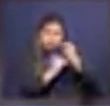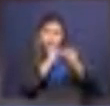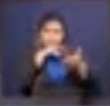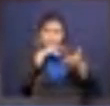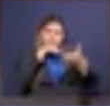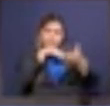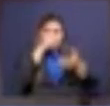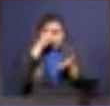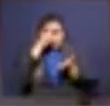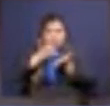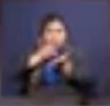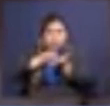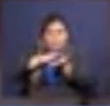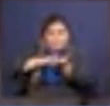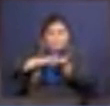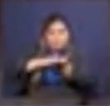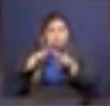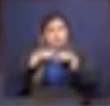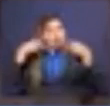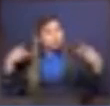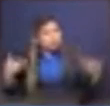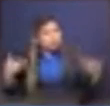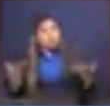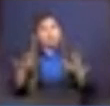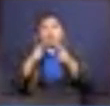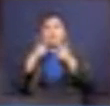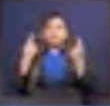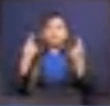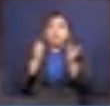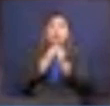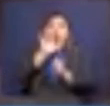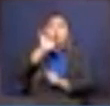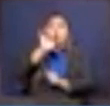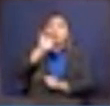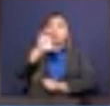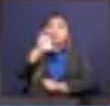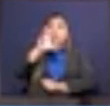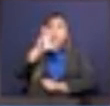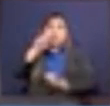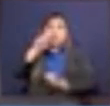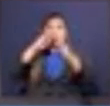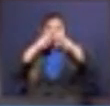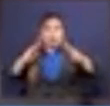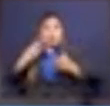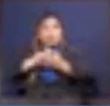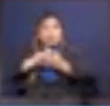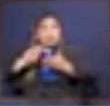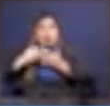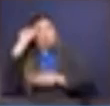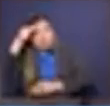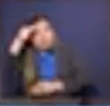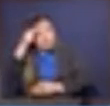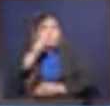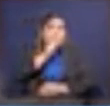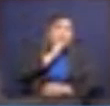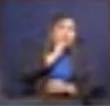y medios impresos, con 831 escuelas del sector oficial y